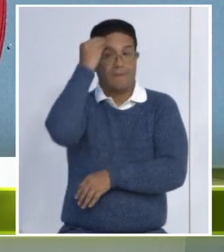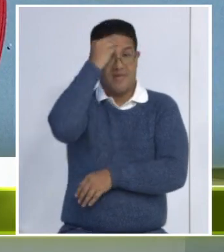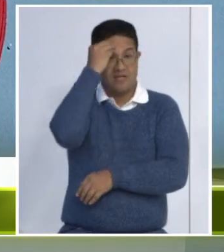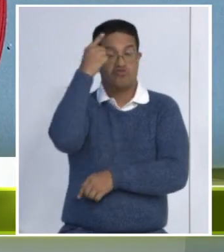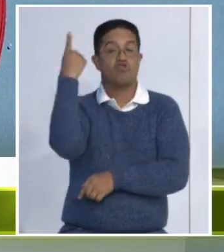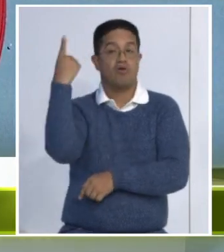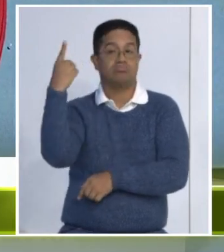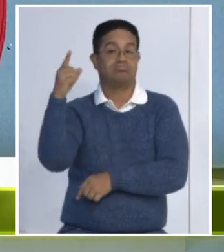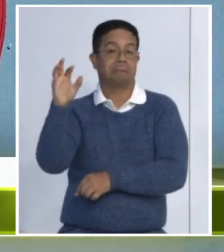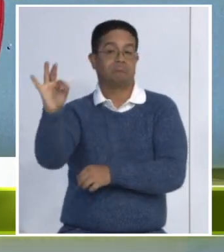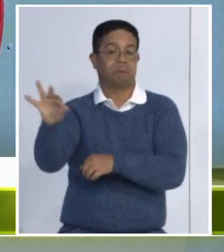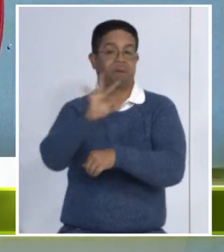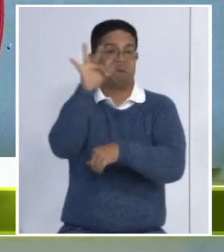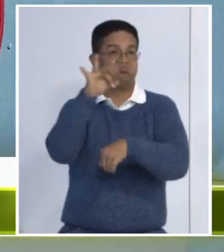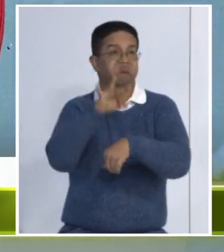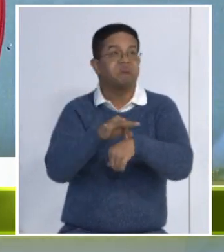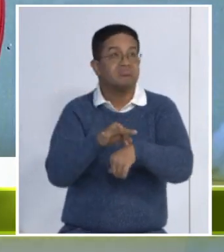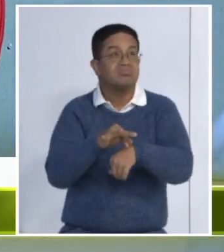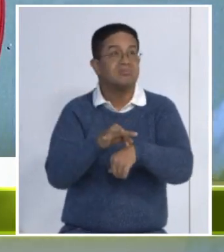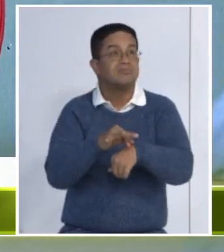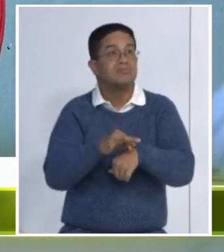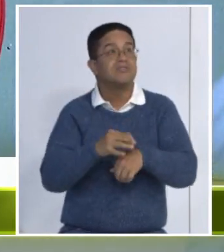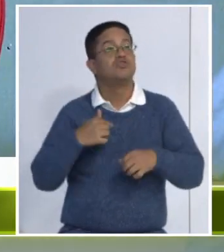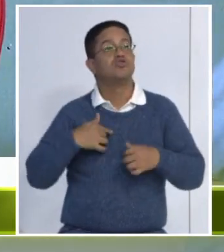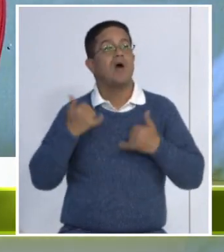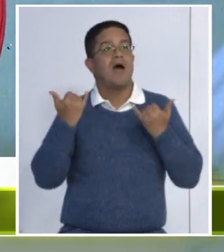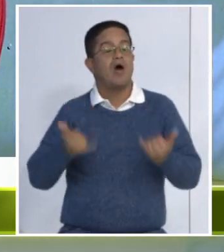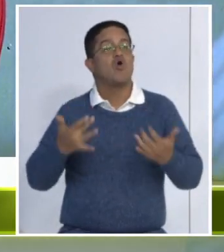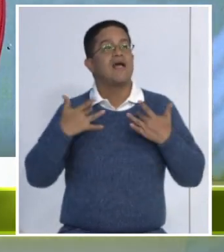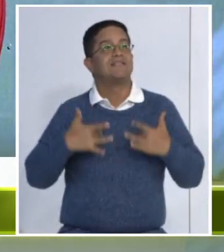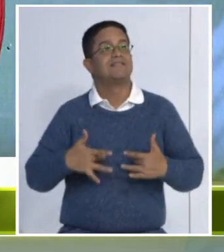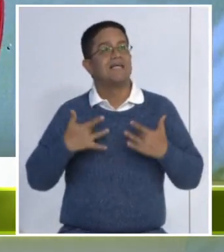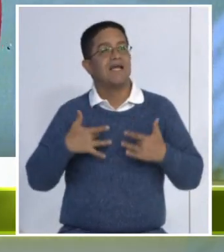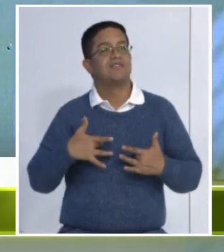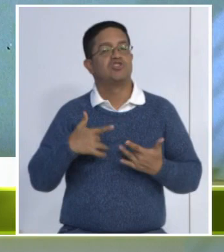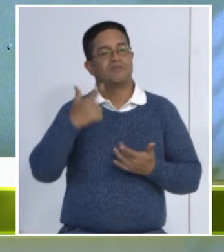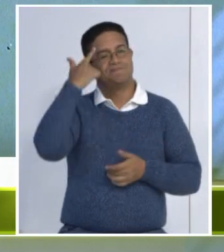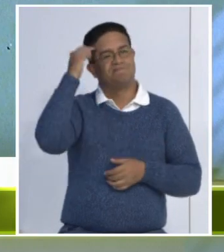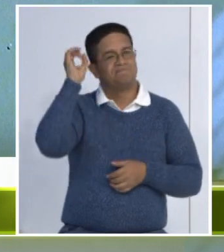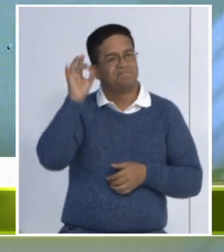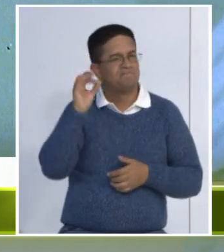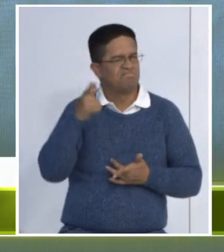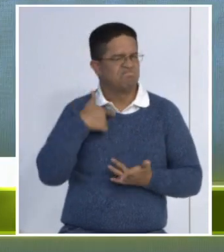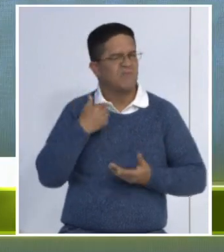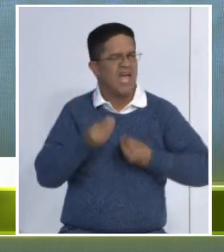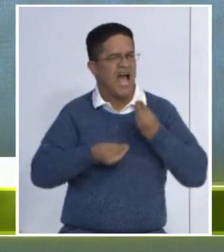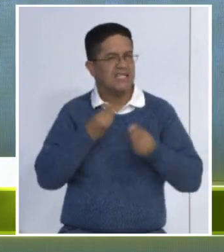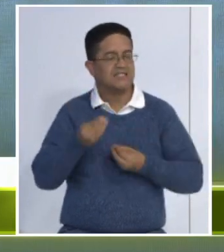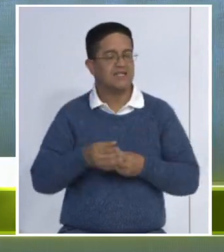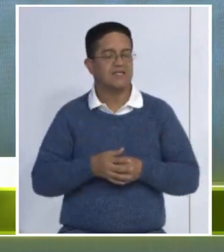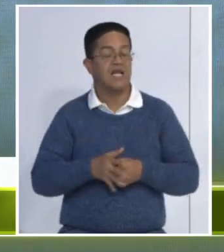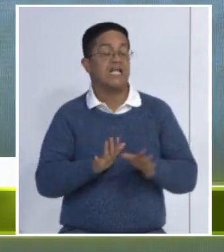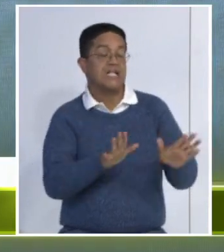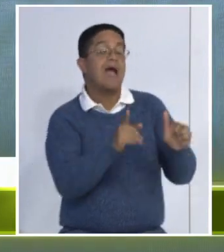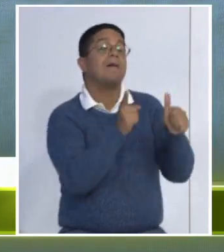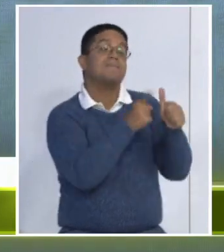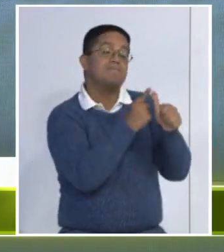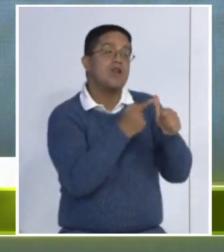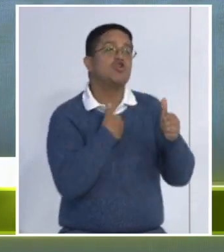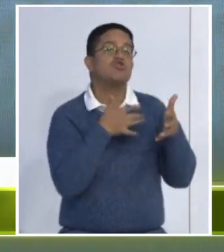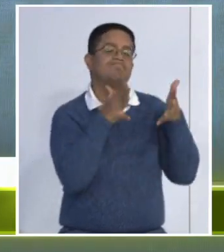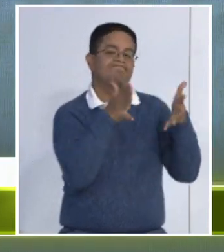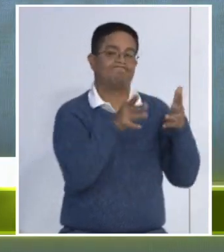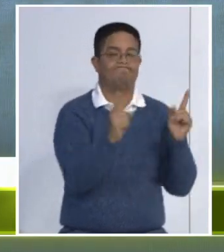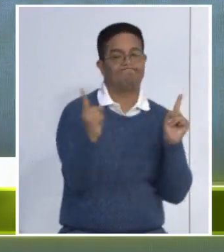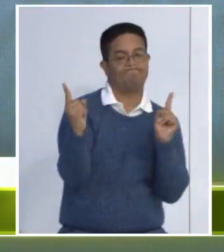plagas y desde allí estoy sintiendo mucho malestar, escalofrío. ¿Qué puedo hacer? Lo primero que le aconsejo es que acuda a